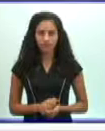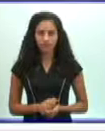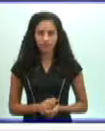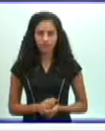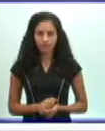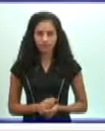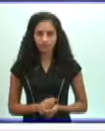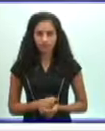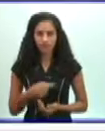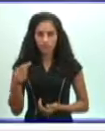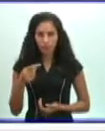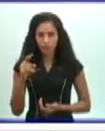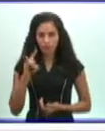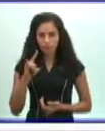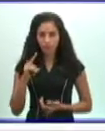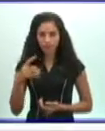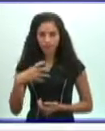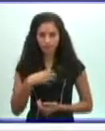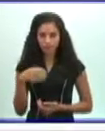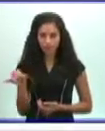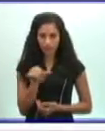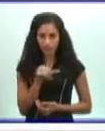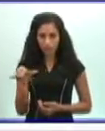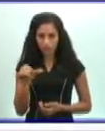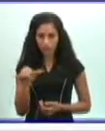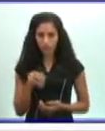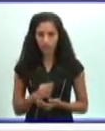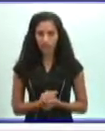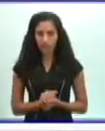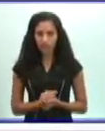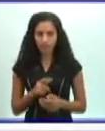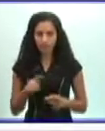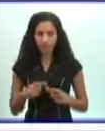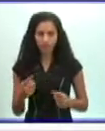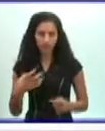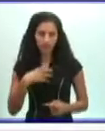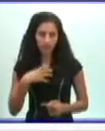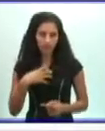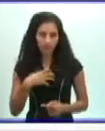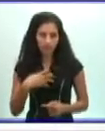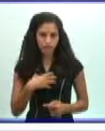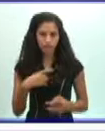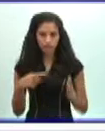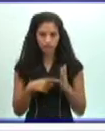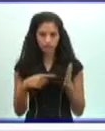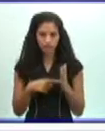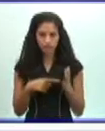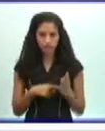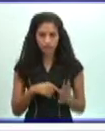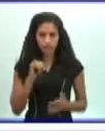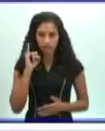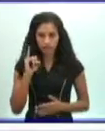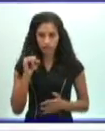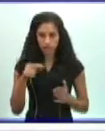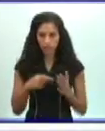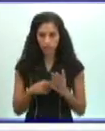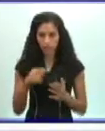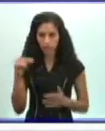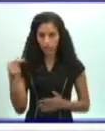Si el menos 9 se ha mantenido como factor, entonces tendríamos que multiplicar 6 por menos 5.